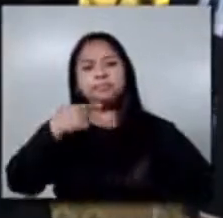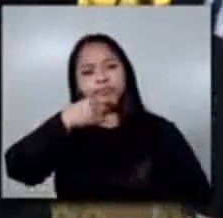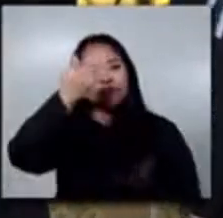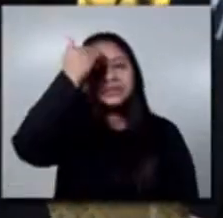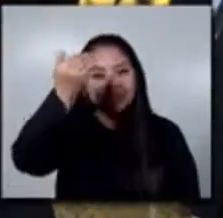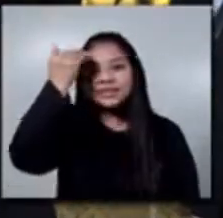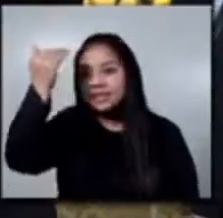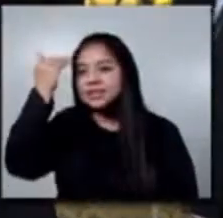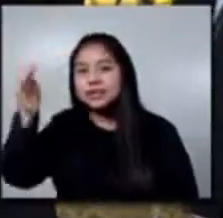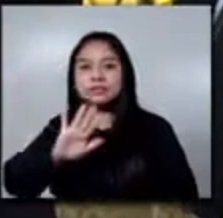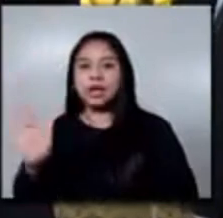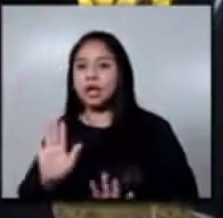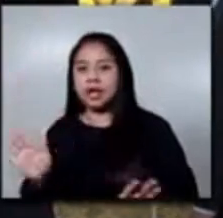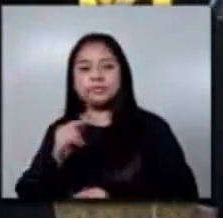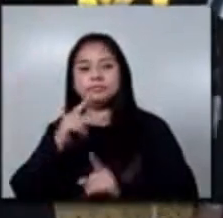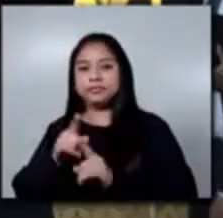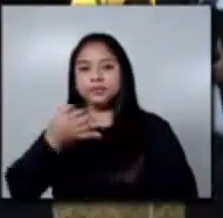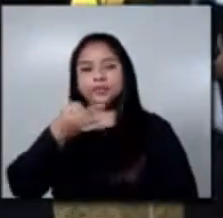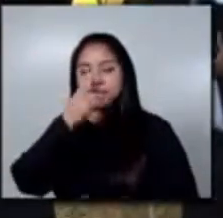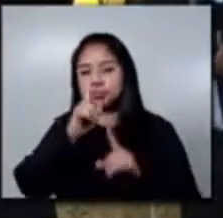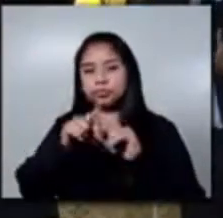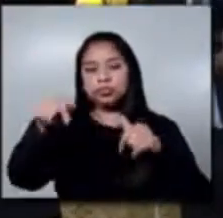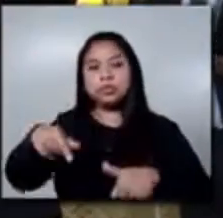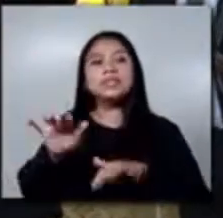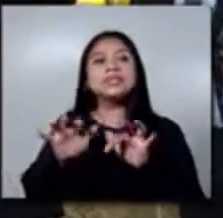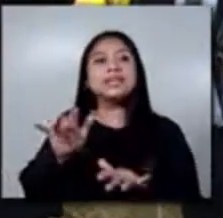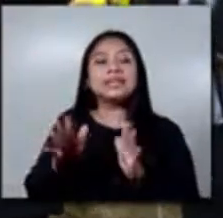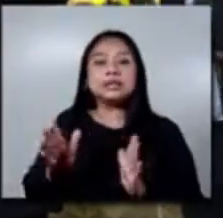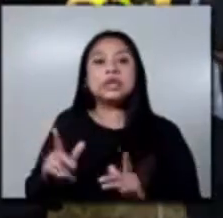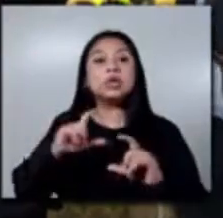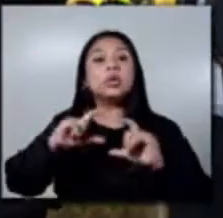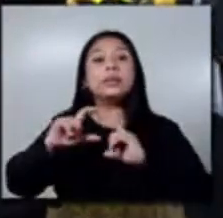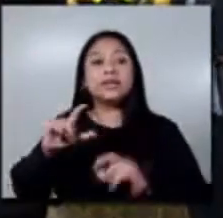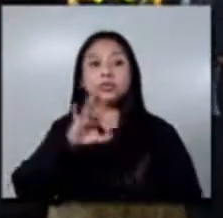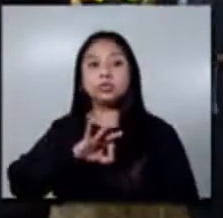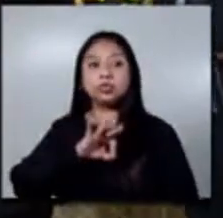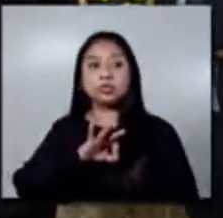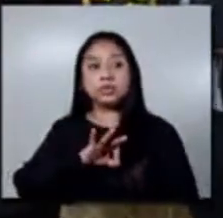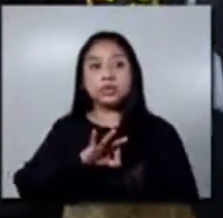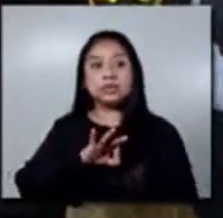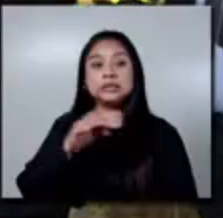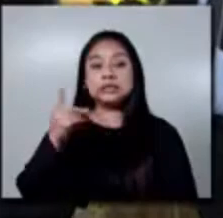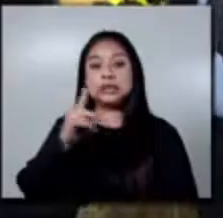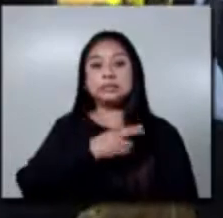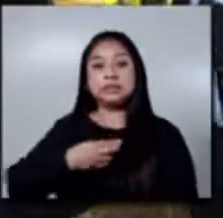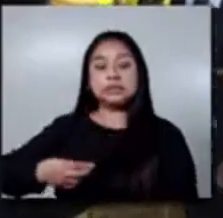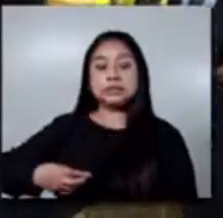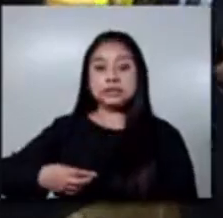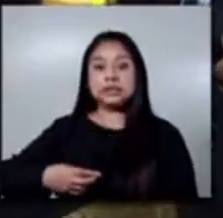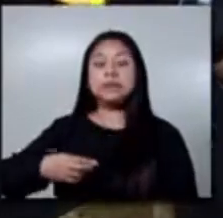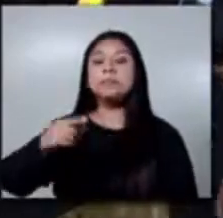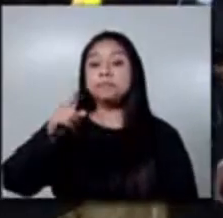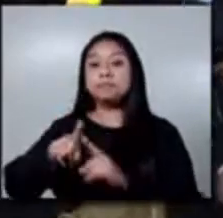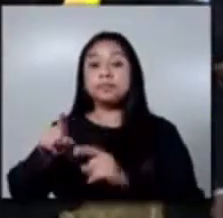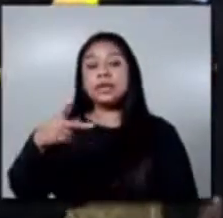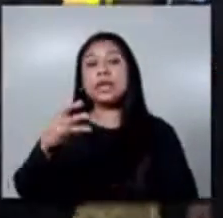saludo oficial. En esta oportunidad podemos observar al secretario de Comunicación Social de la Presidencia, Kevin López Oliva, quien